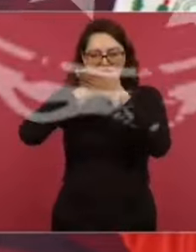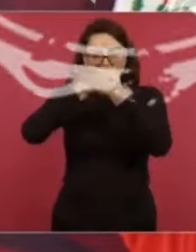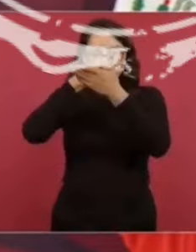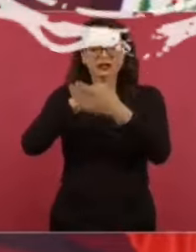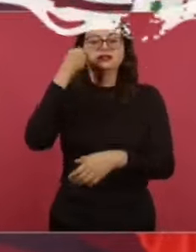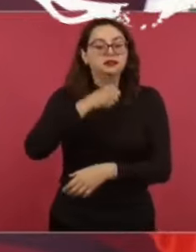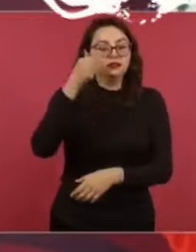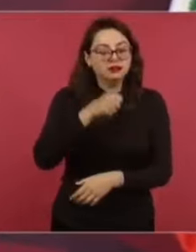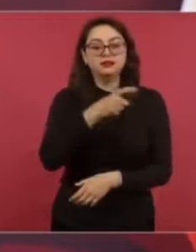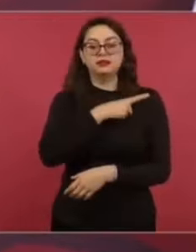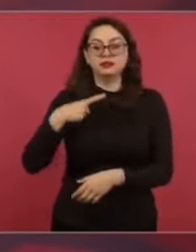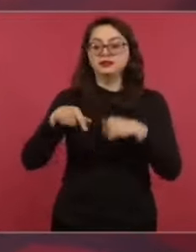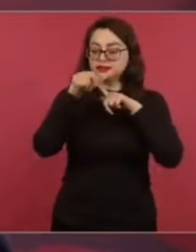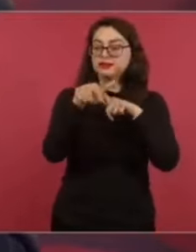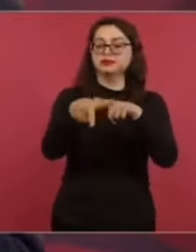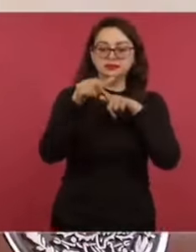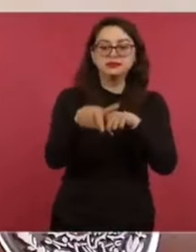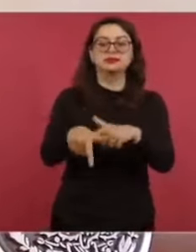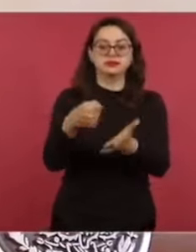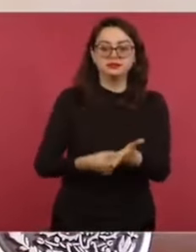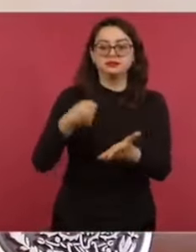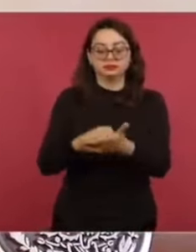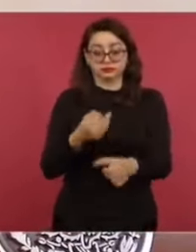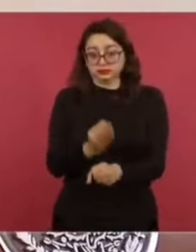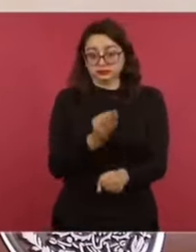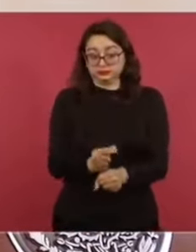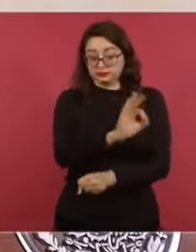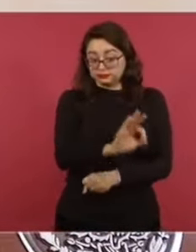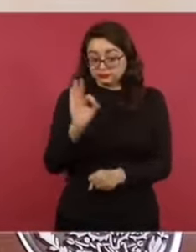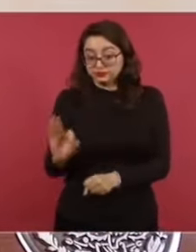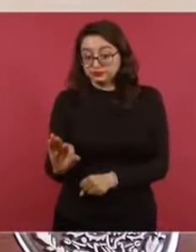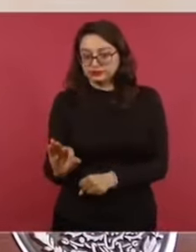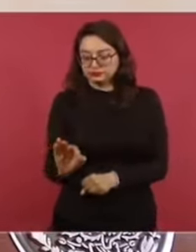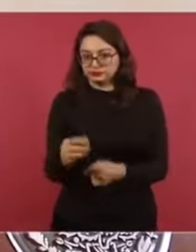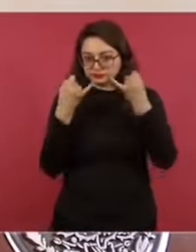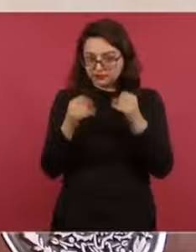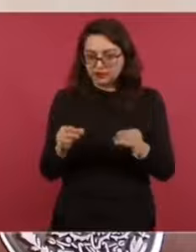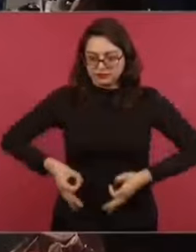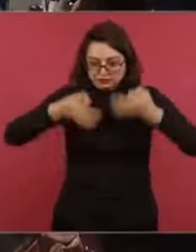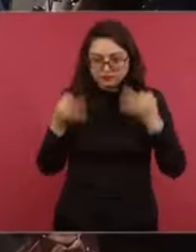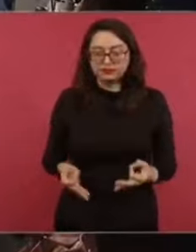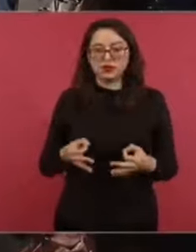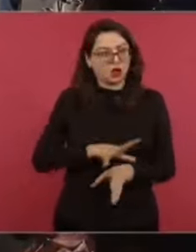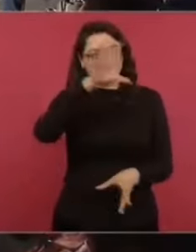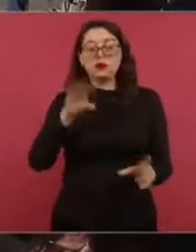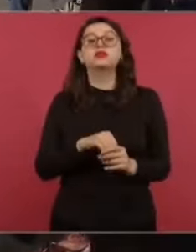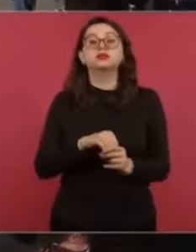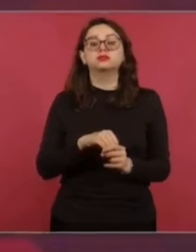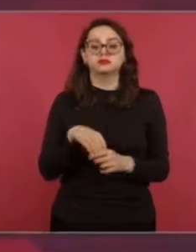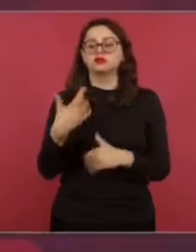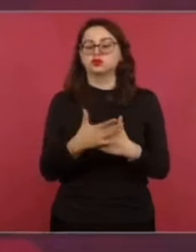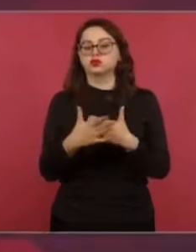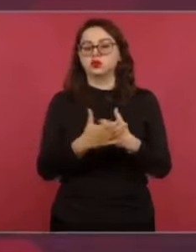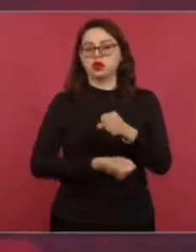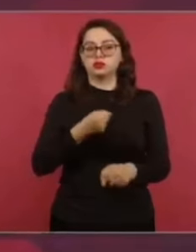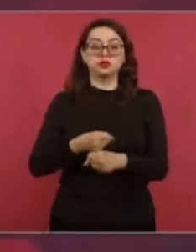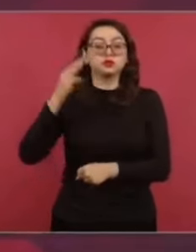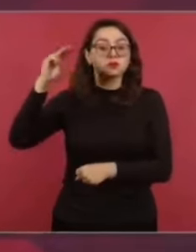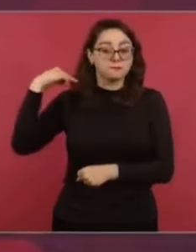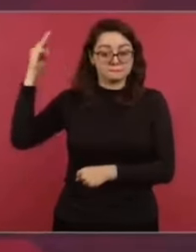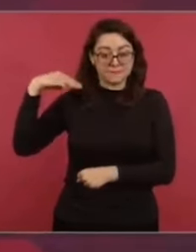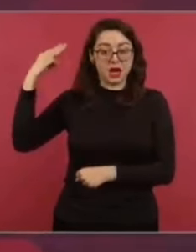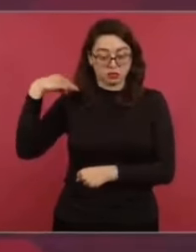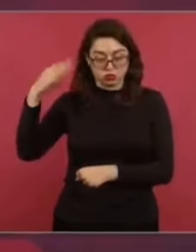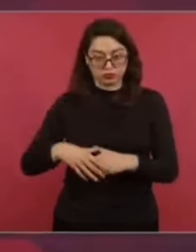como fecha para que funcione bien, marzo del año próximo. Pero porque nos